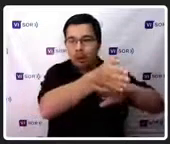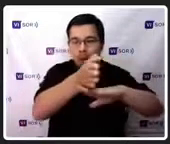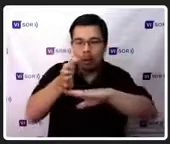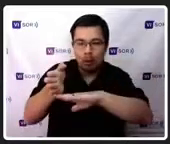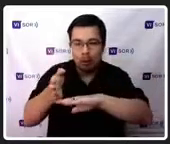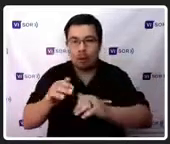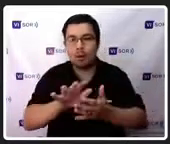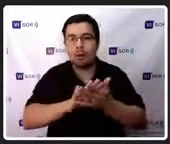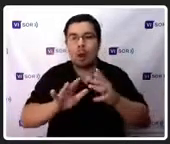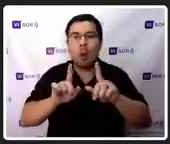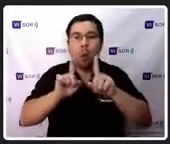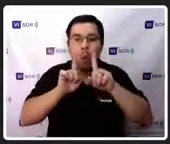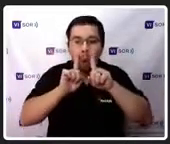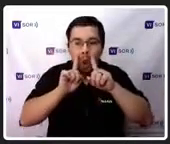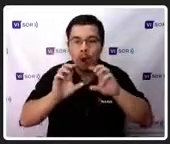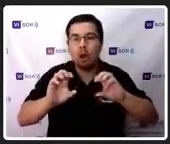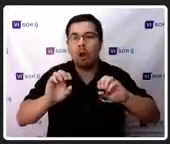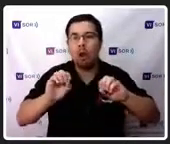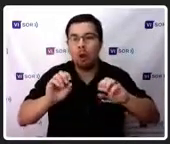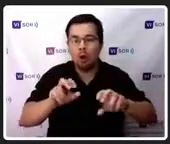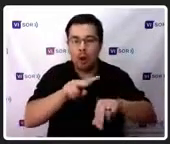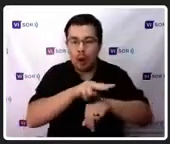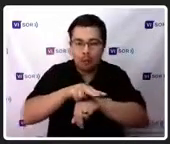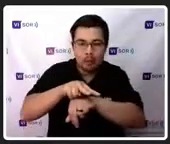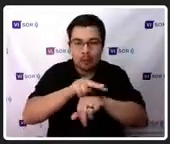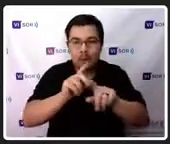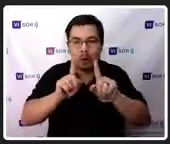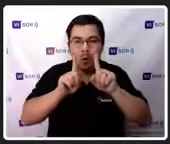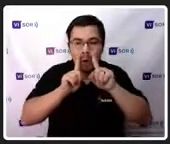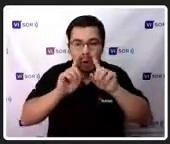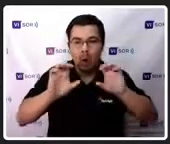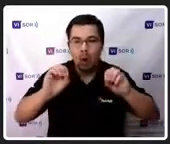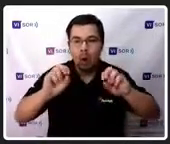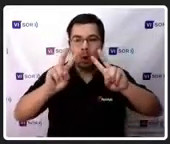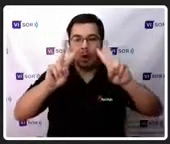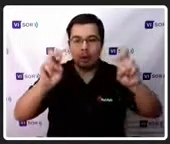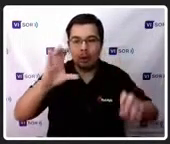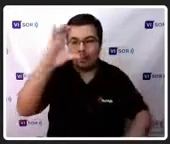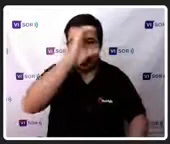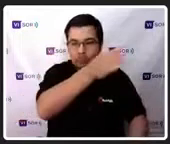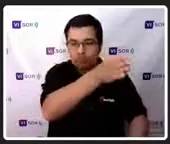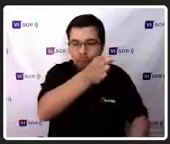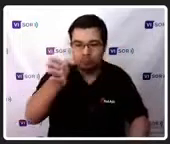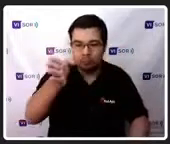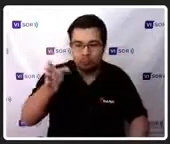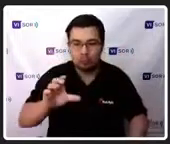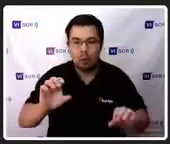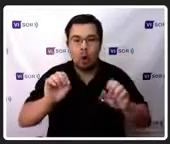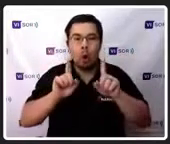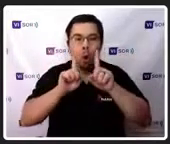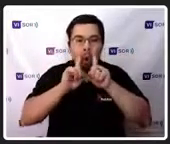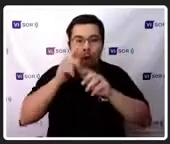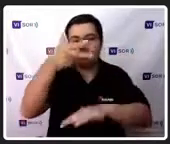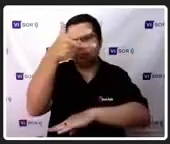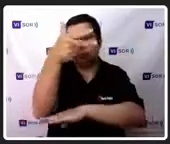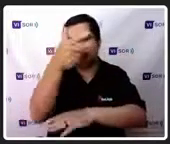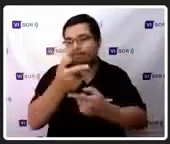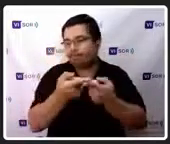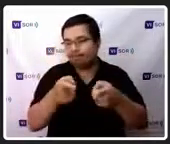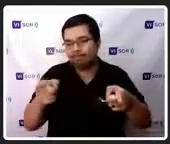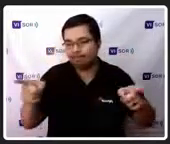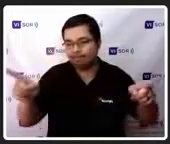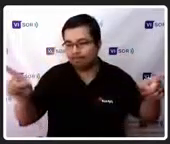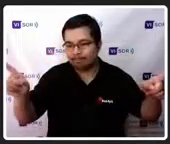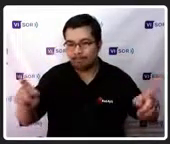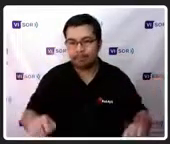responde más a lo que, ¿no es cierto?, al alojamiento, a los hoteles, ¿no es cierto?, en sus distintas categorías y versiones. Entonces,